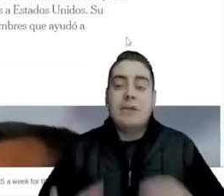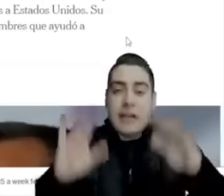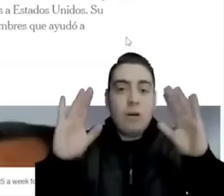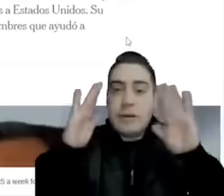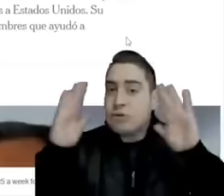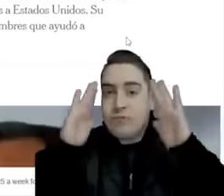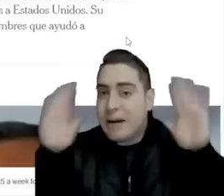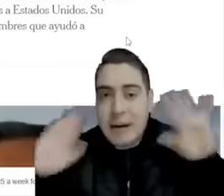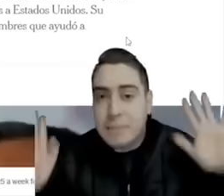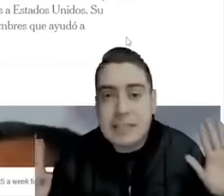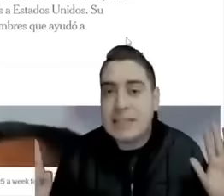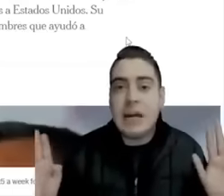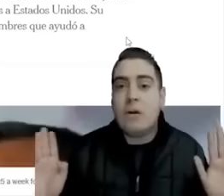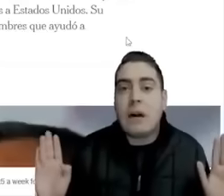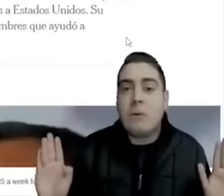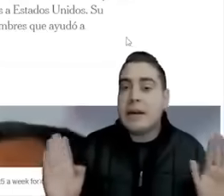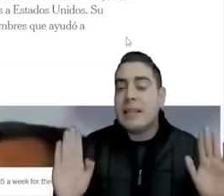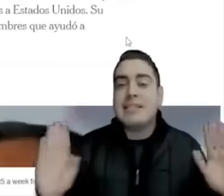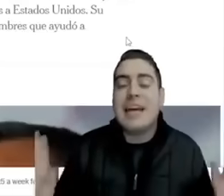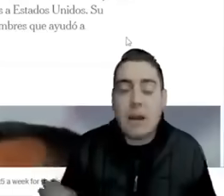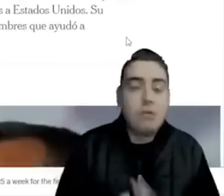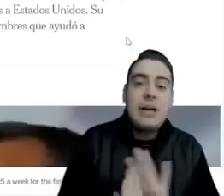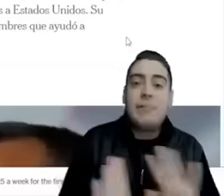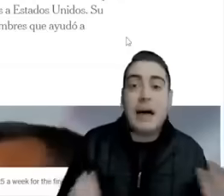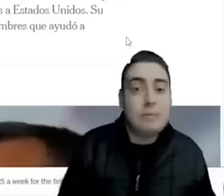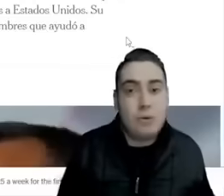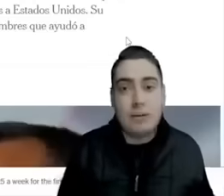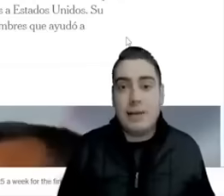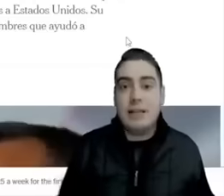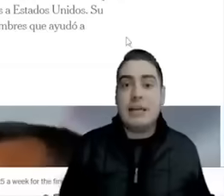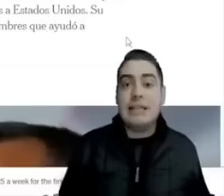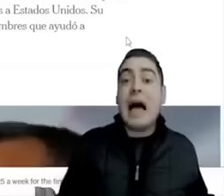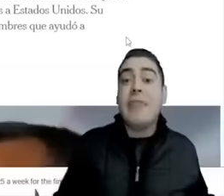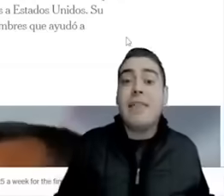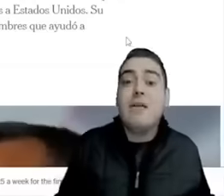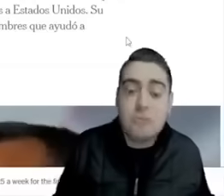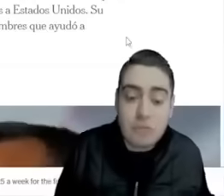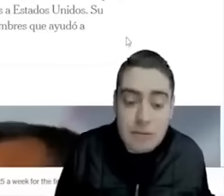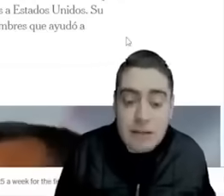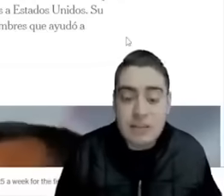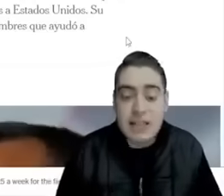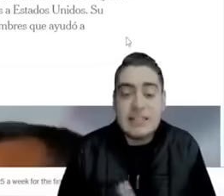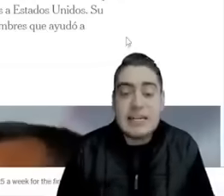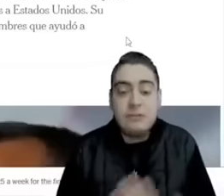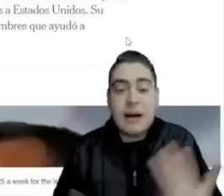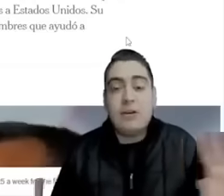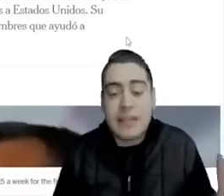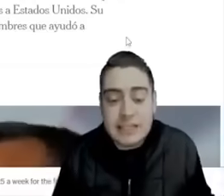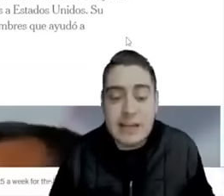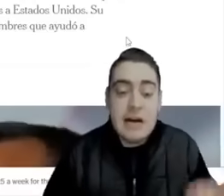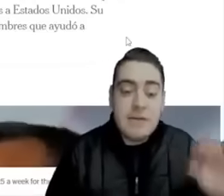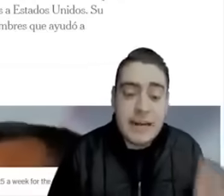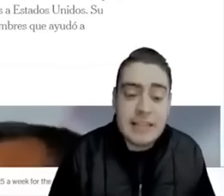pesar de que ahorita el hombre sufra de amnesia y no recuerde, dice que él no sabía absolutamente nada de los movimientos que hacía su